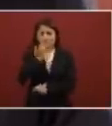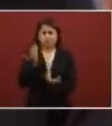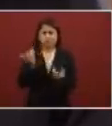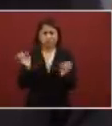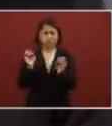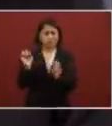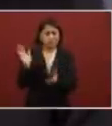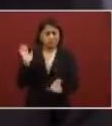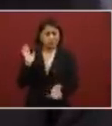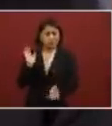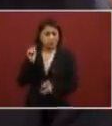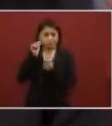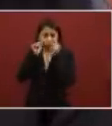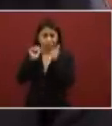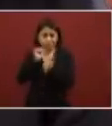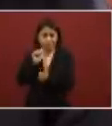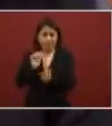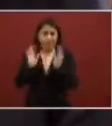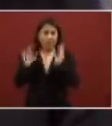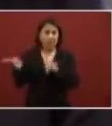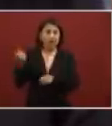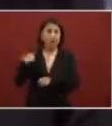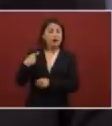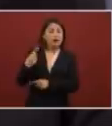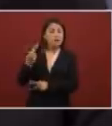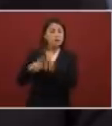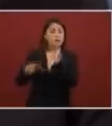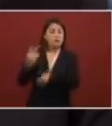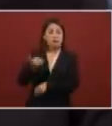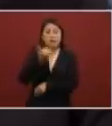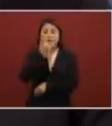No han ofrecido disculpa